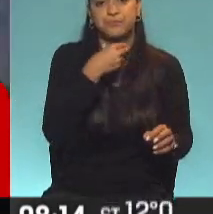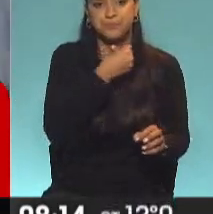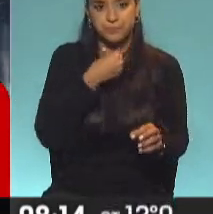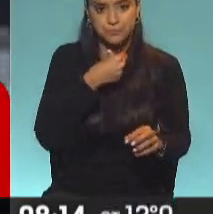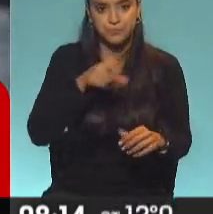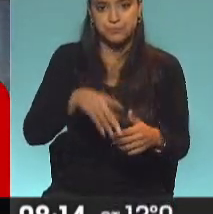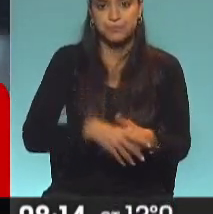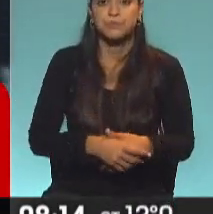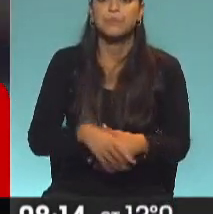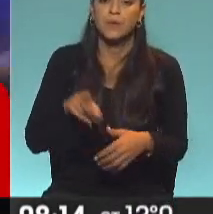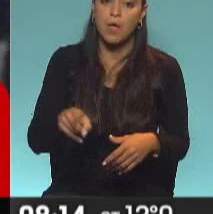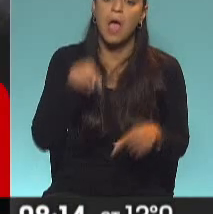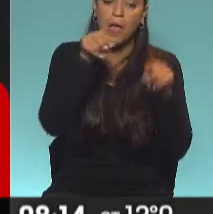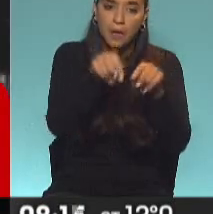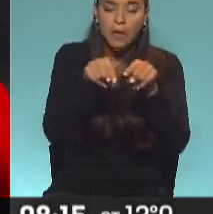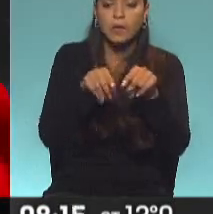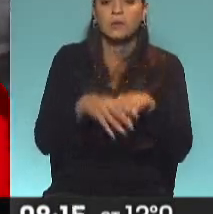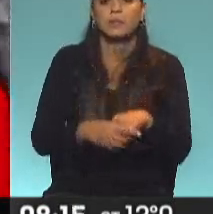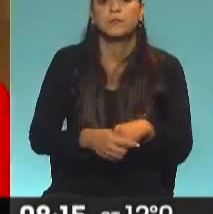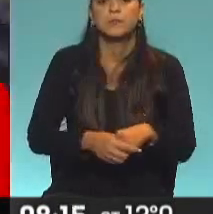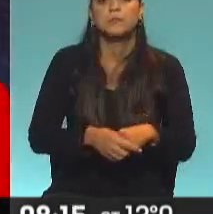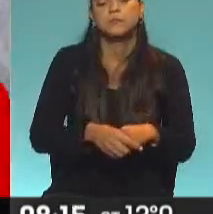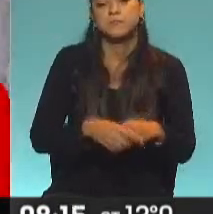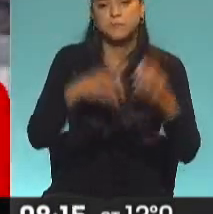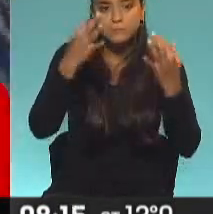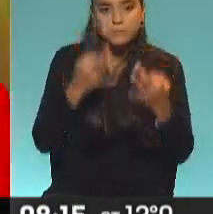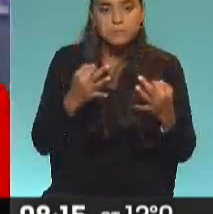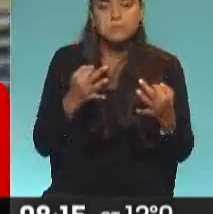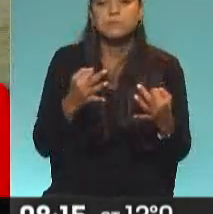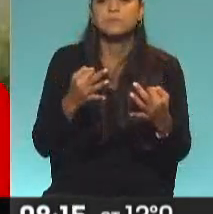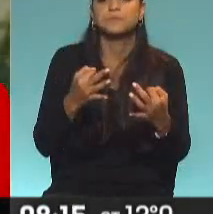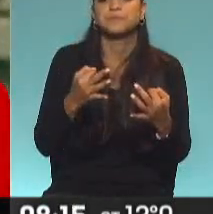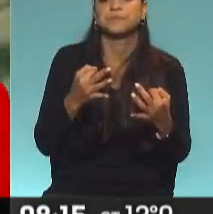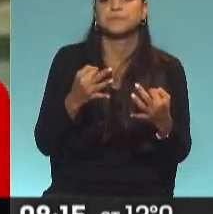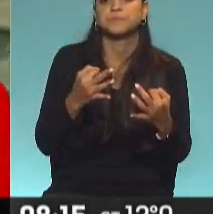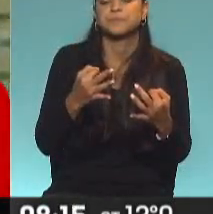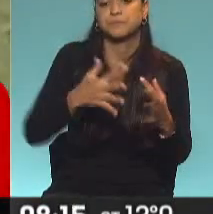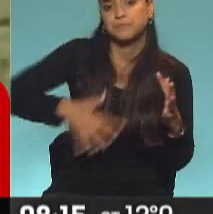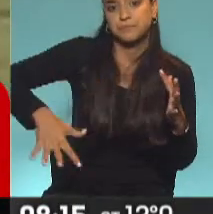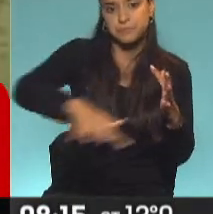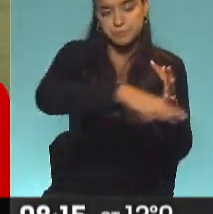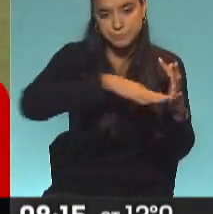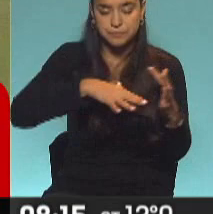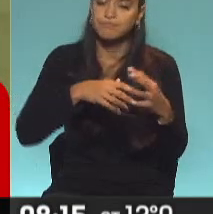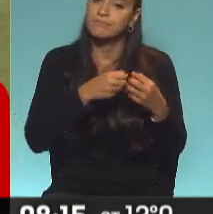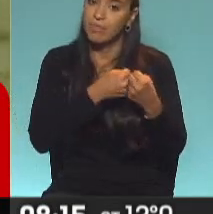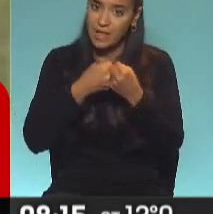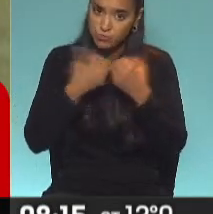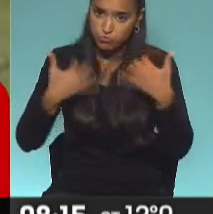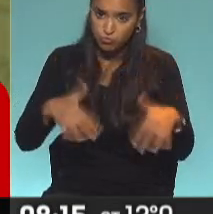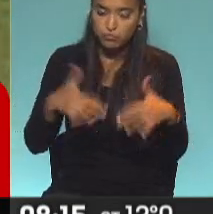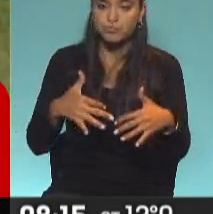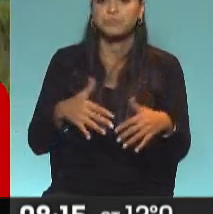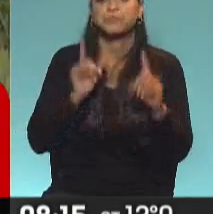que fueron motivo de la cobertura y también naturalmente de la atención de